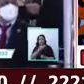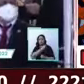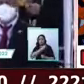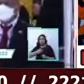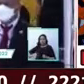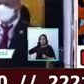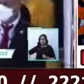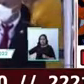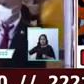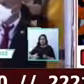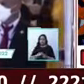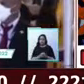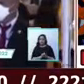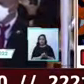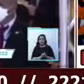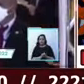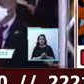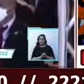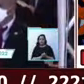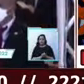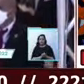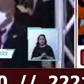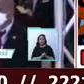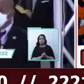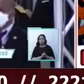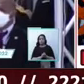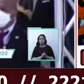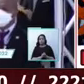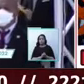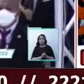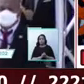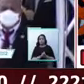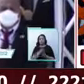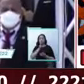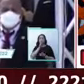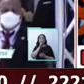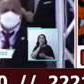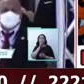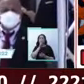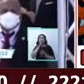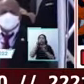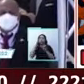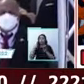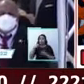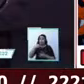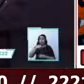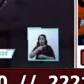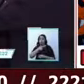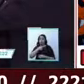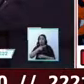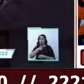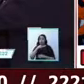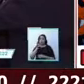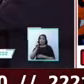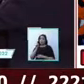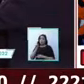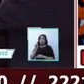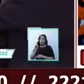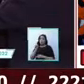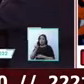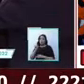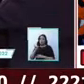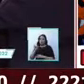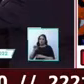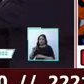¿verdad? Eso era lo que estaba, como decían por ahí, expropiando a las personas de sus propiedades.